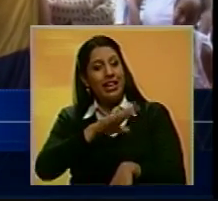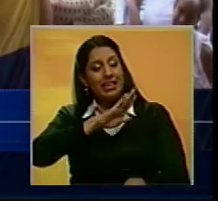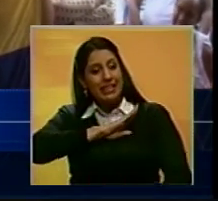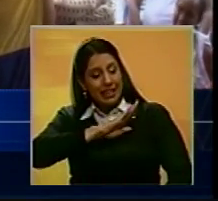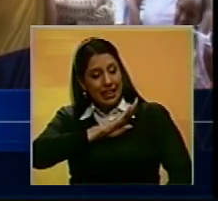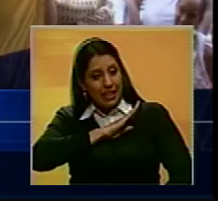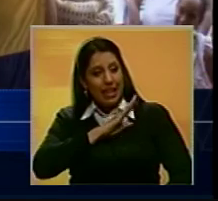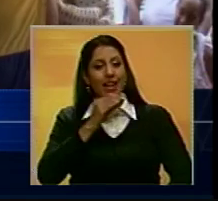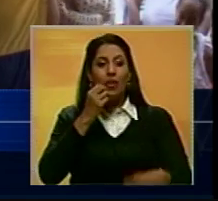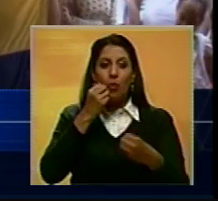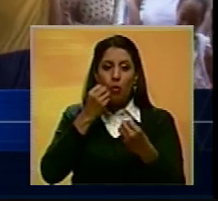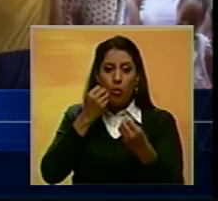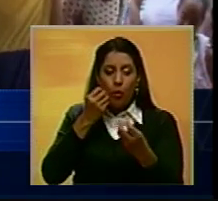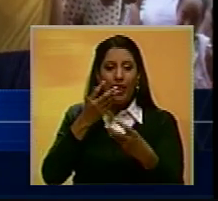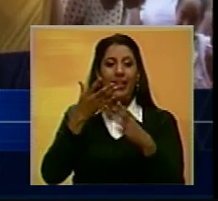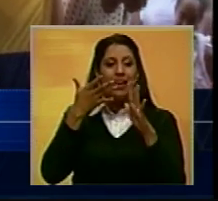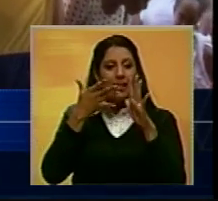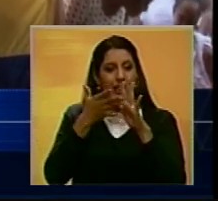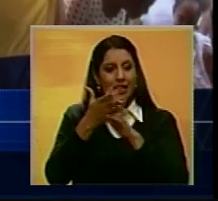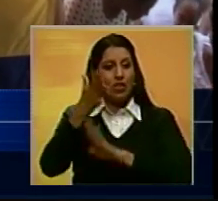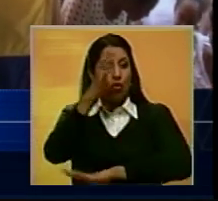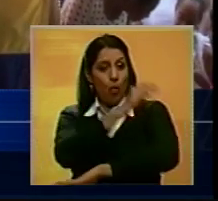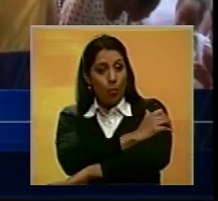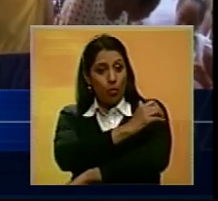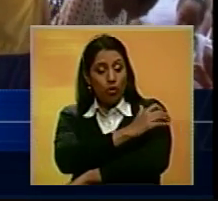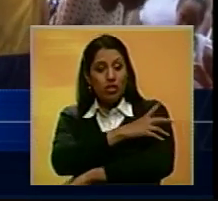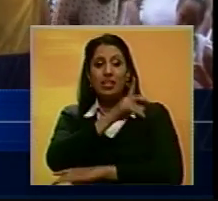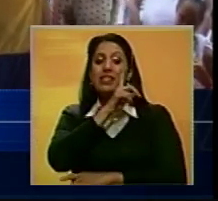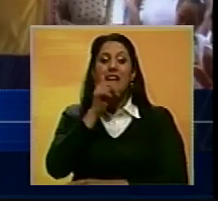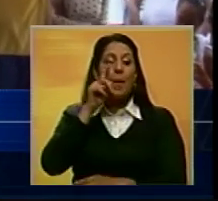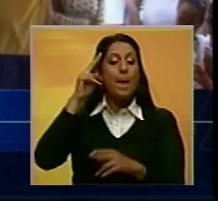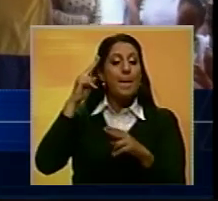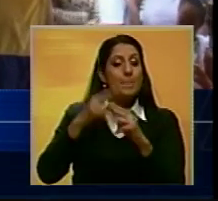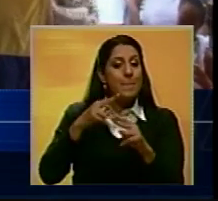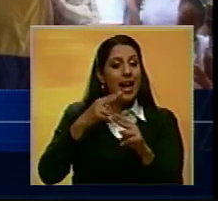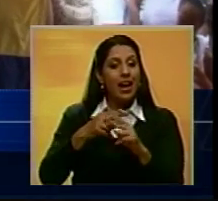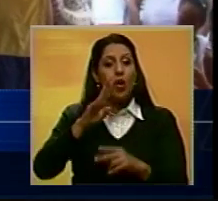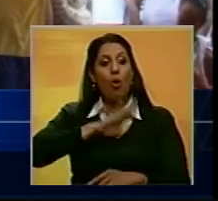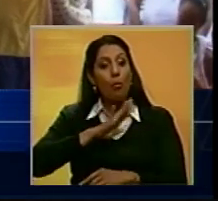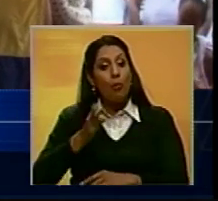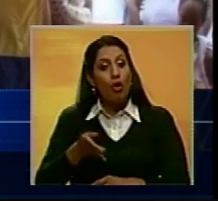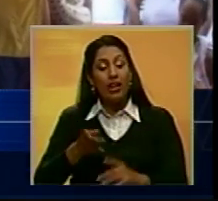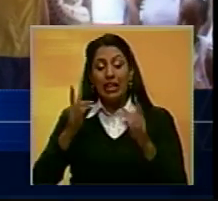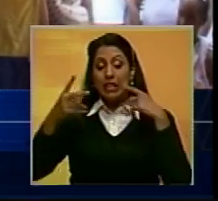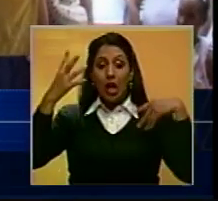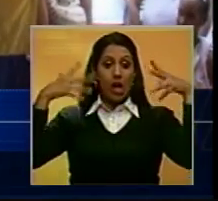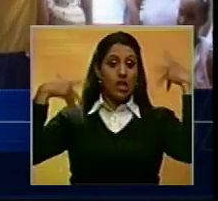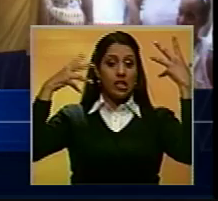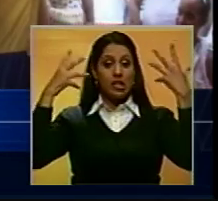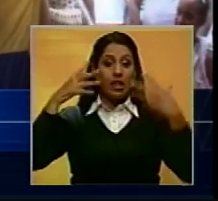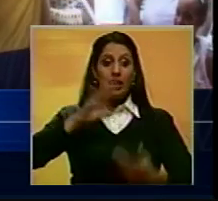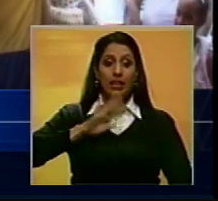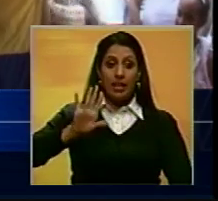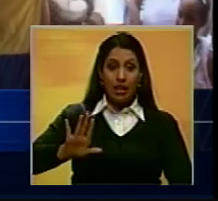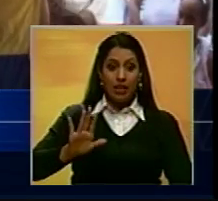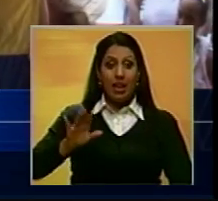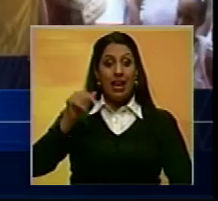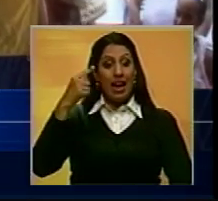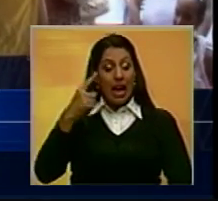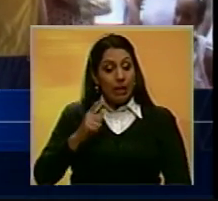tenemos que decir que esa oposición es un peligro porque está desesperada.